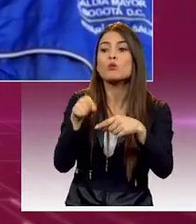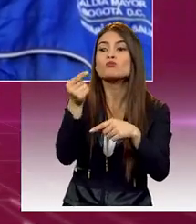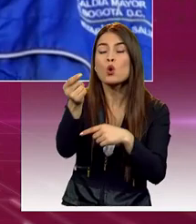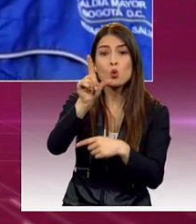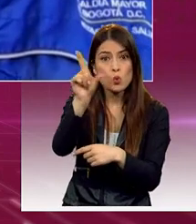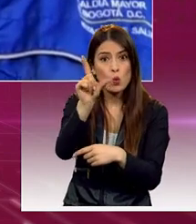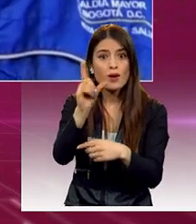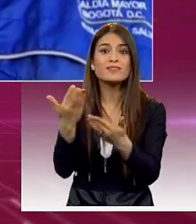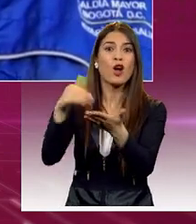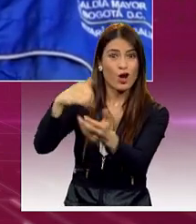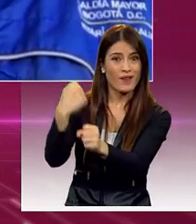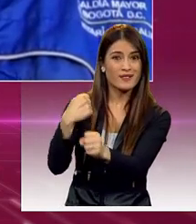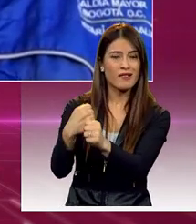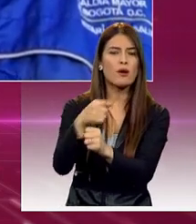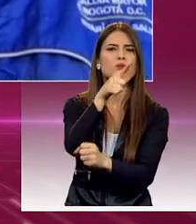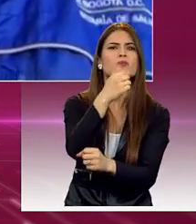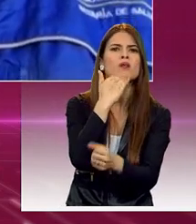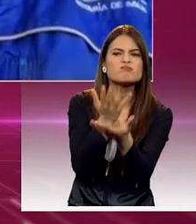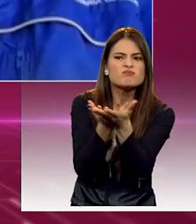a actividades laborales?